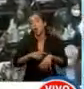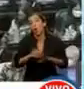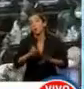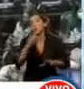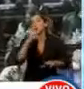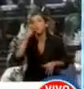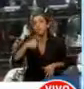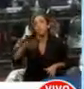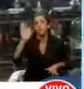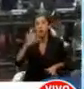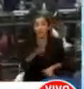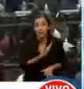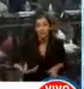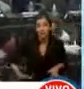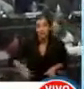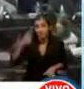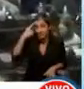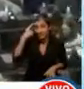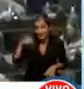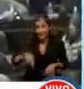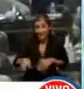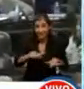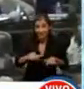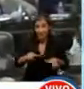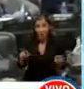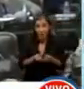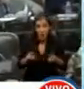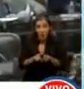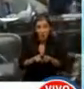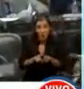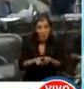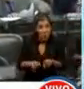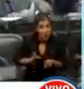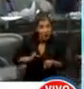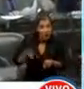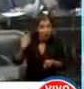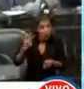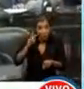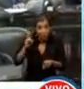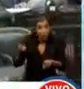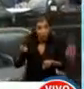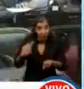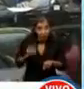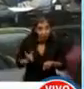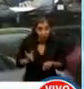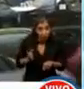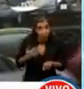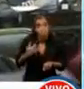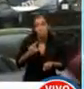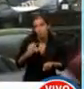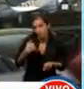estamos como en el 2002 y no lo quiere decir, no veo el motivo para que convoque un día sábado.